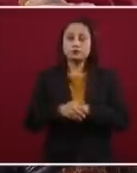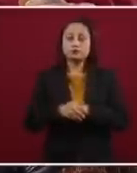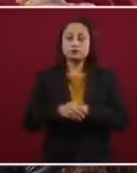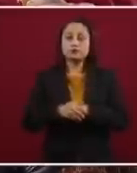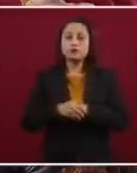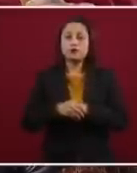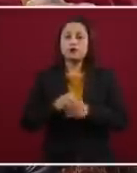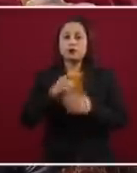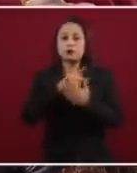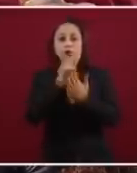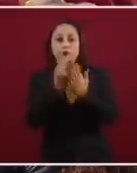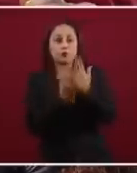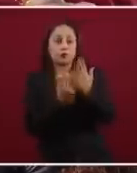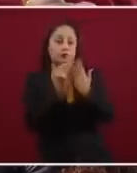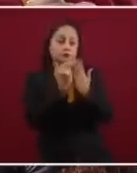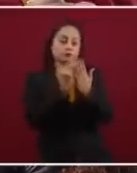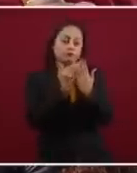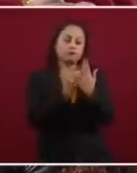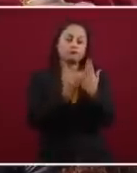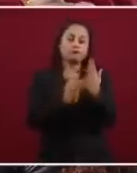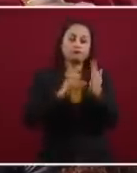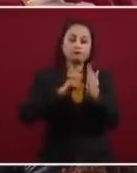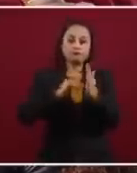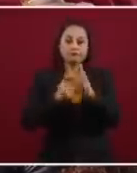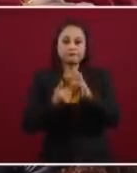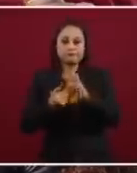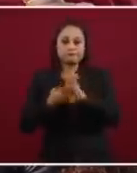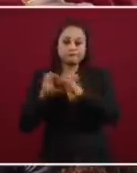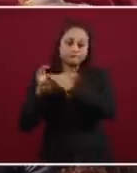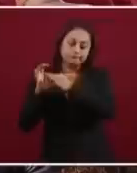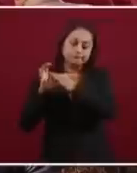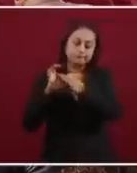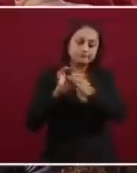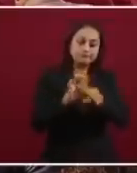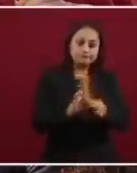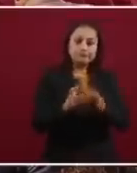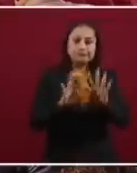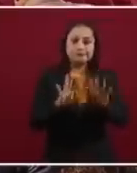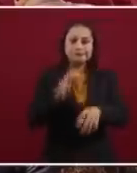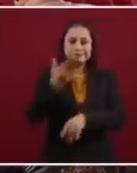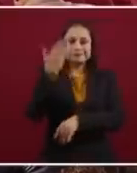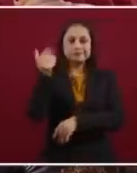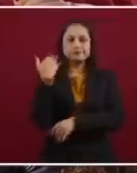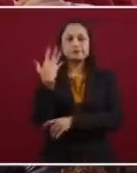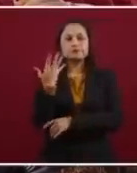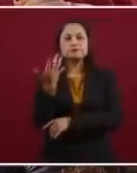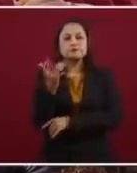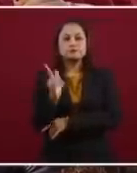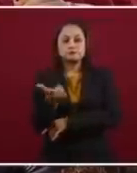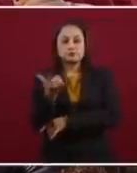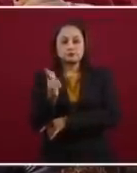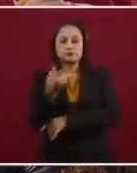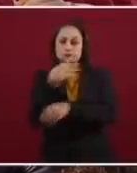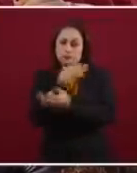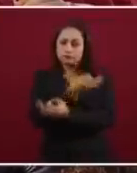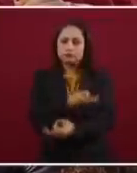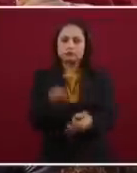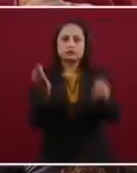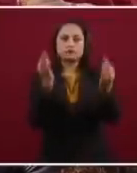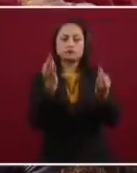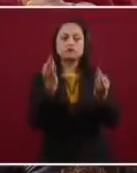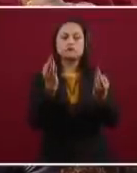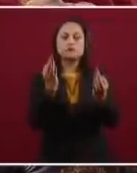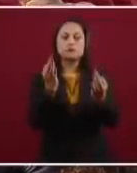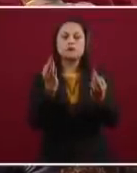de la estrategia en forma armónica como anunciamos desde el 5 de julio la capacidad instalada